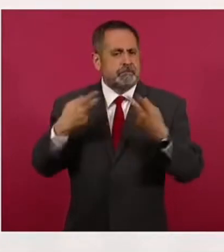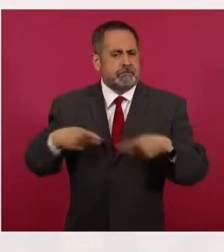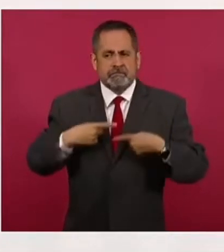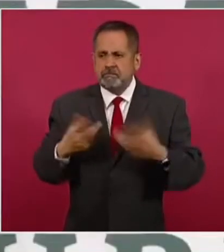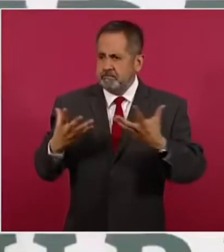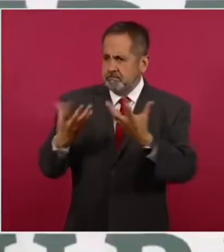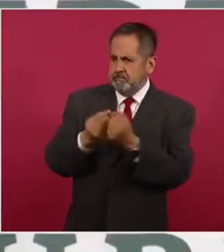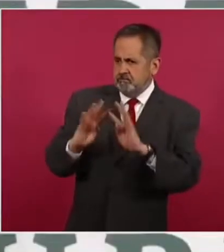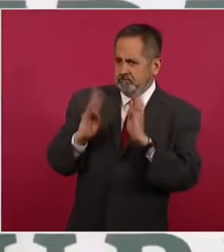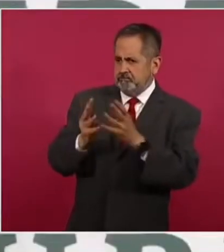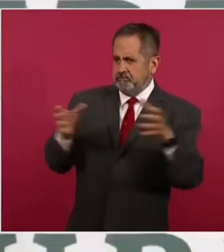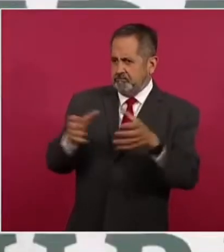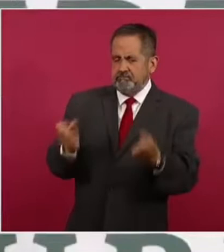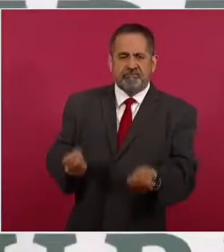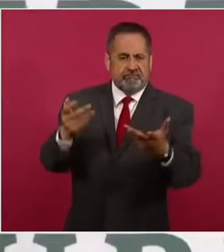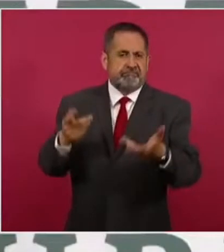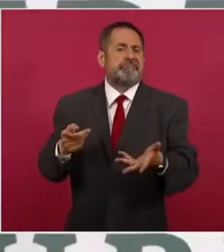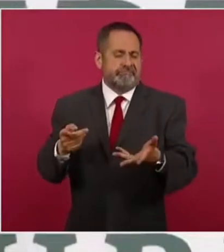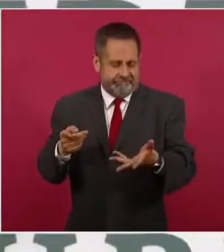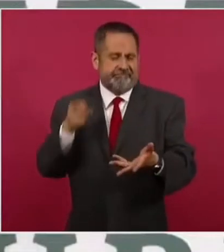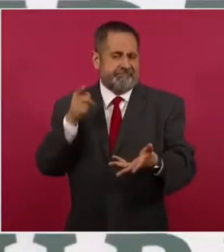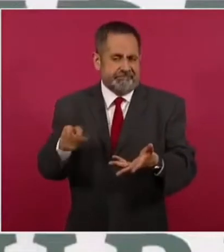cuales operan desde